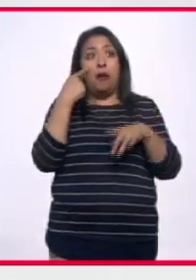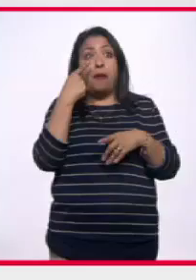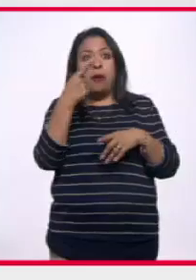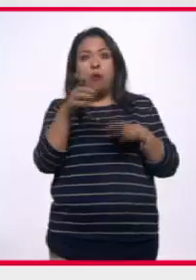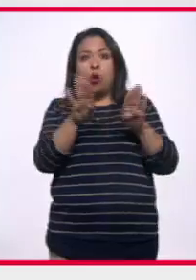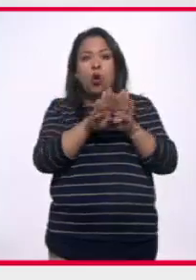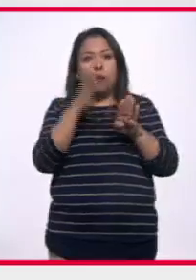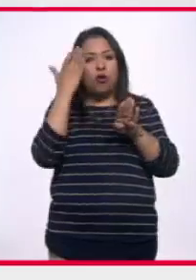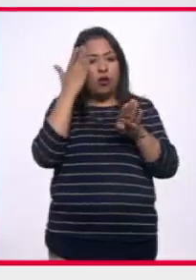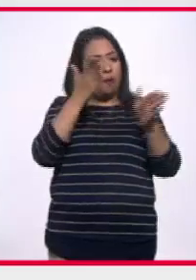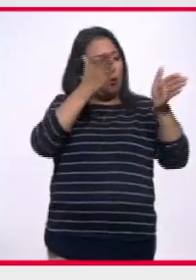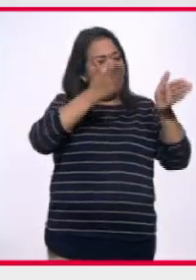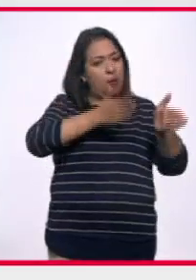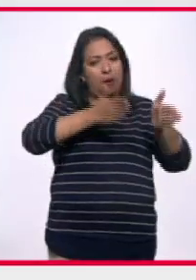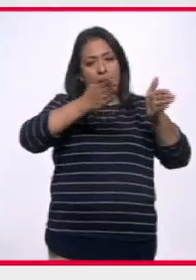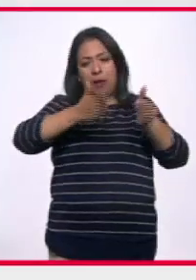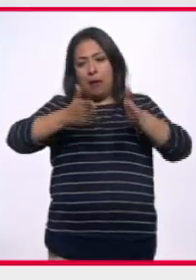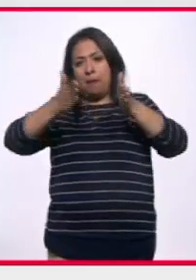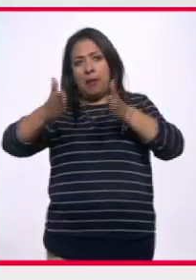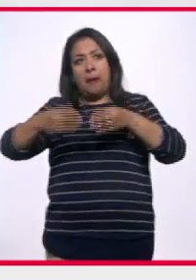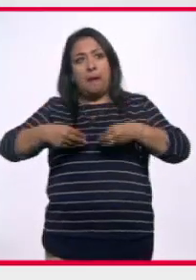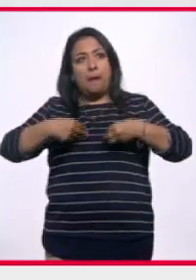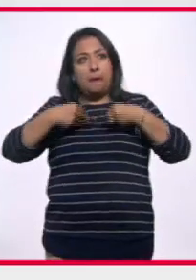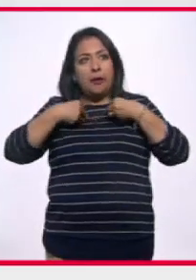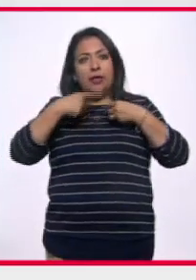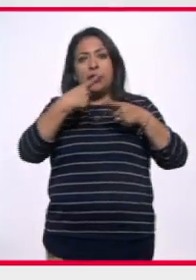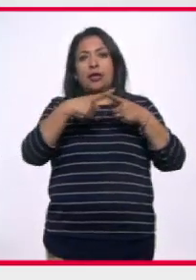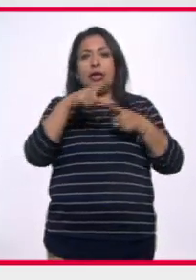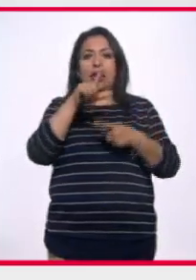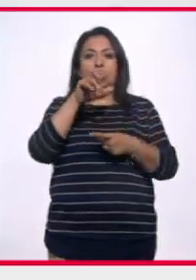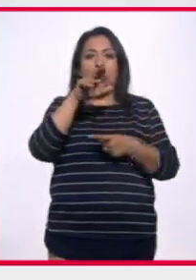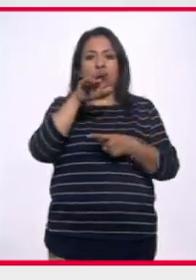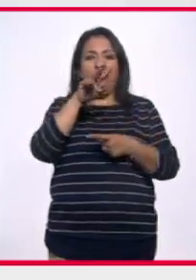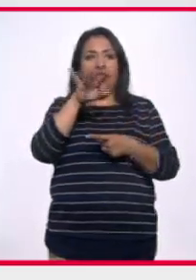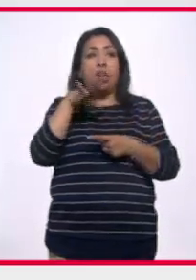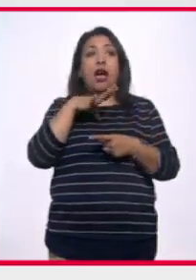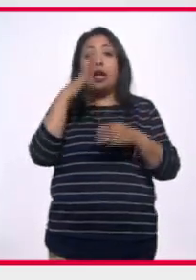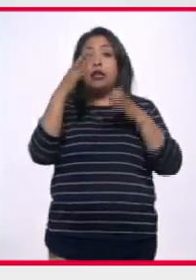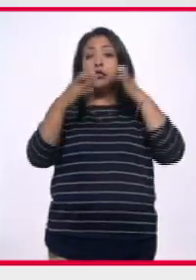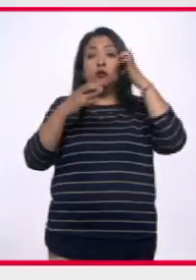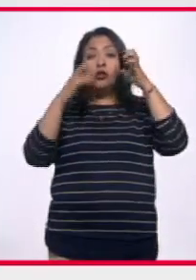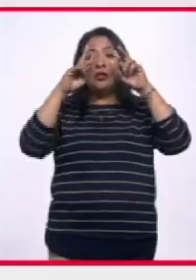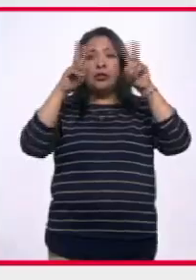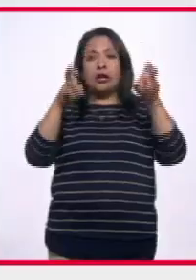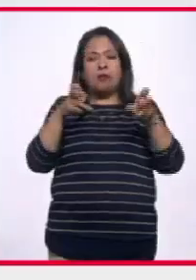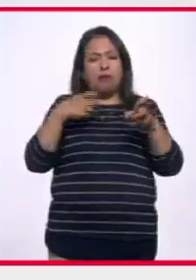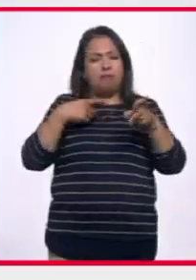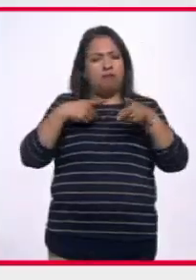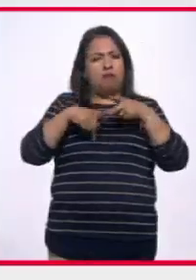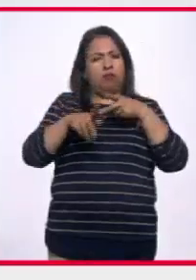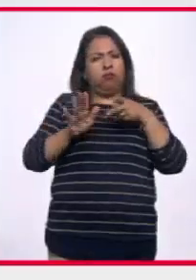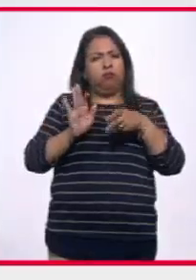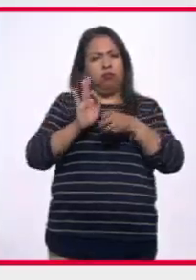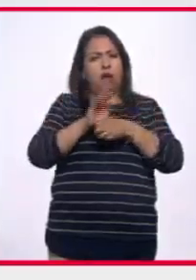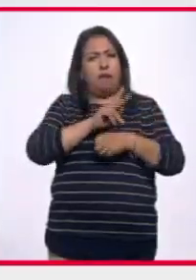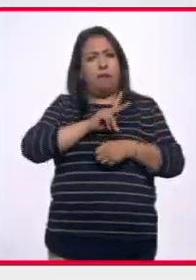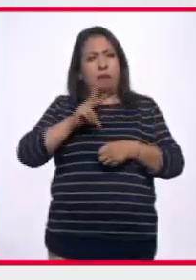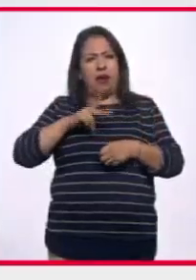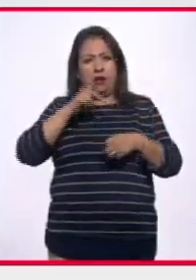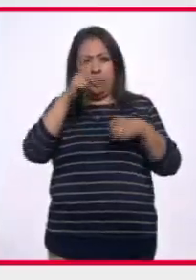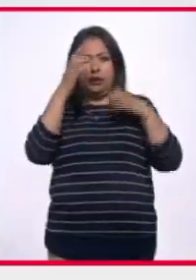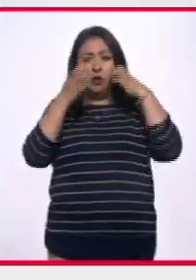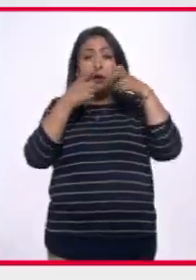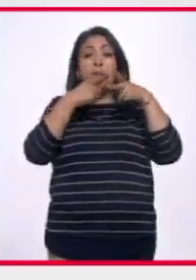cronológica de la vida y dimensión histórica de leona vicario en la exposición forjadoras de la patria la muestra